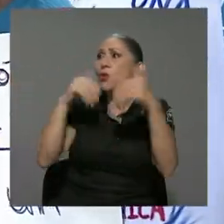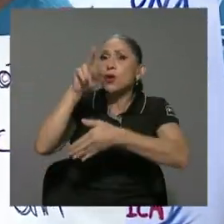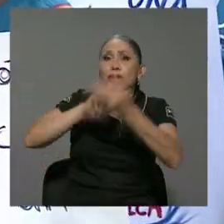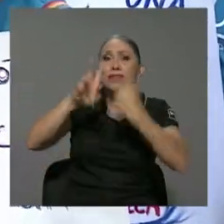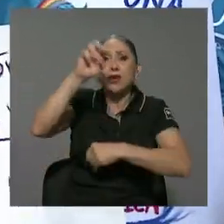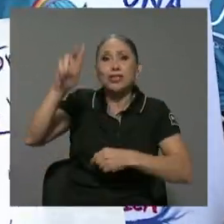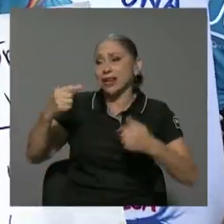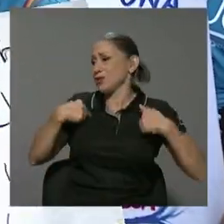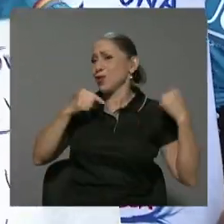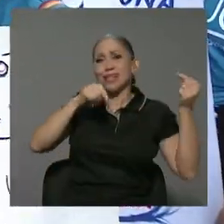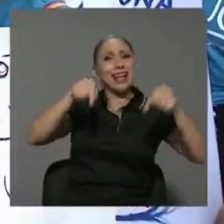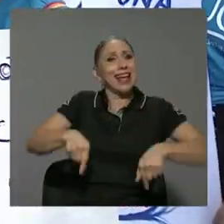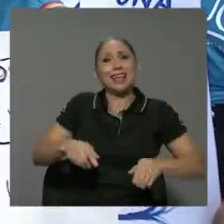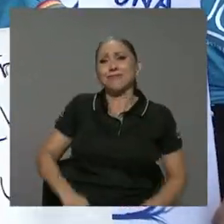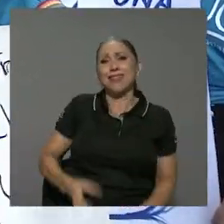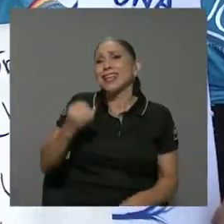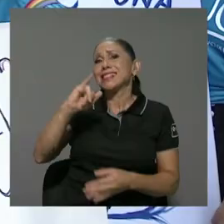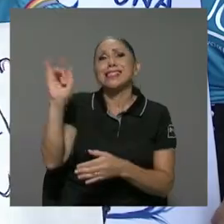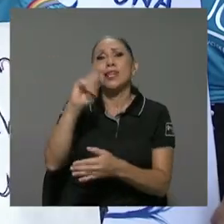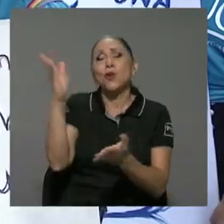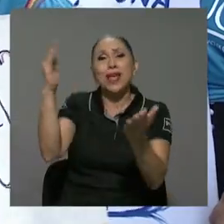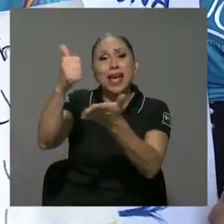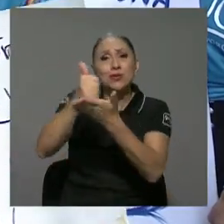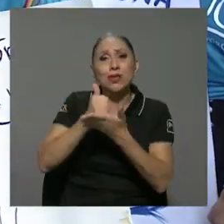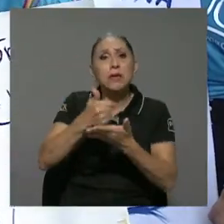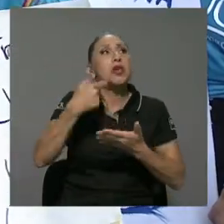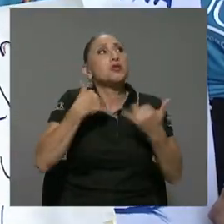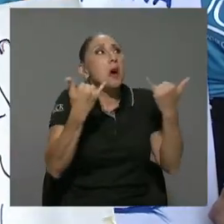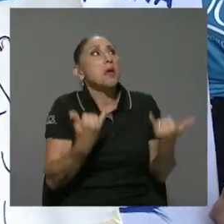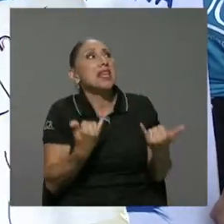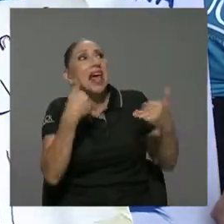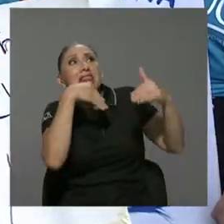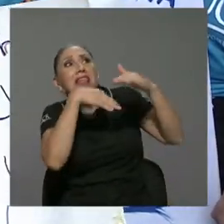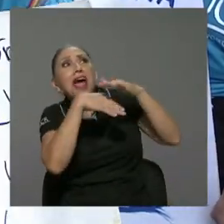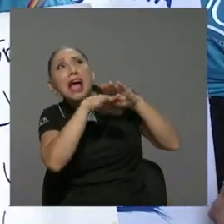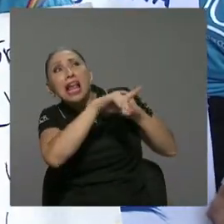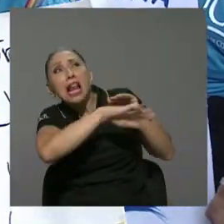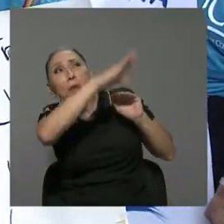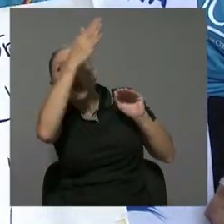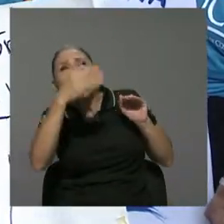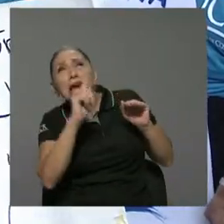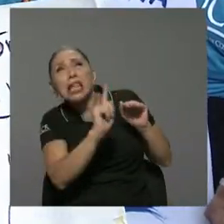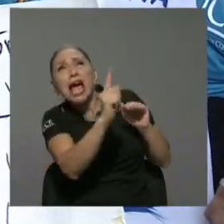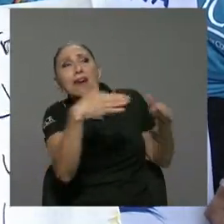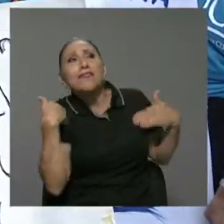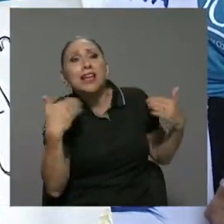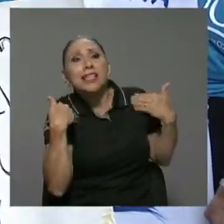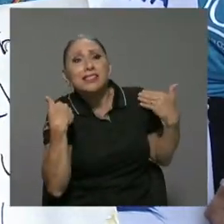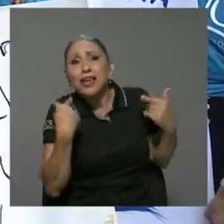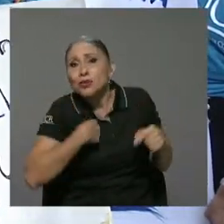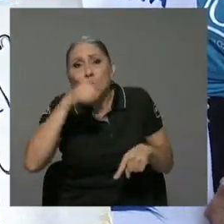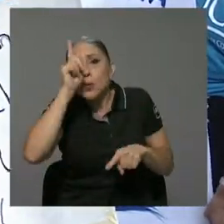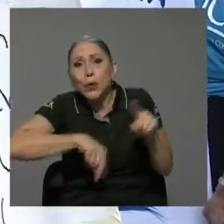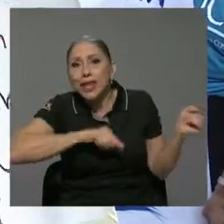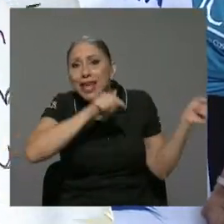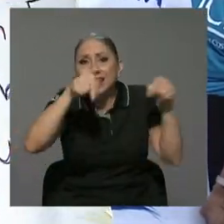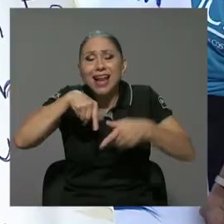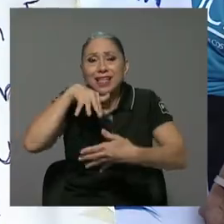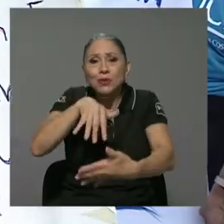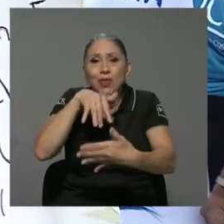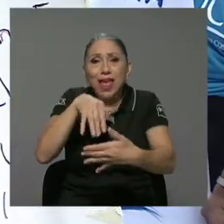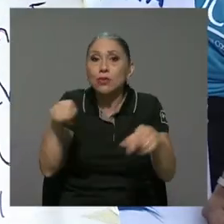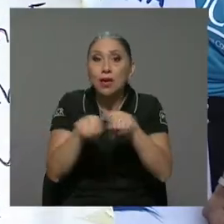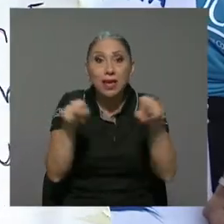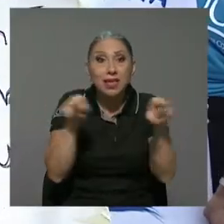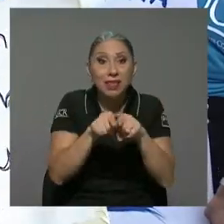aquí. Sin beca, yo ahorita estaría dentro de la montaña feliz, pero no podría estar aquí estudiando. Y también los movimientos,